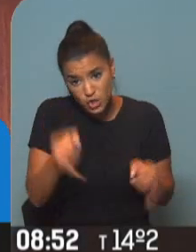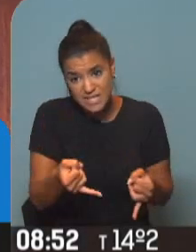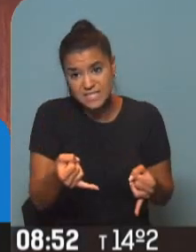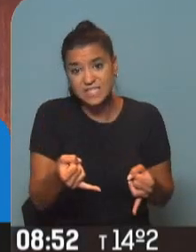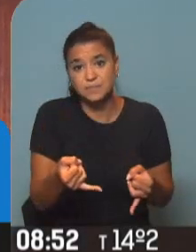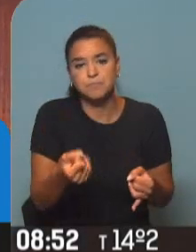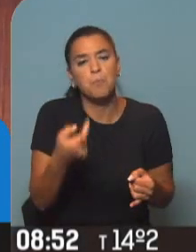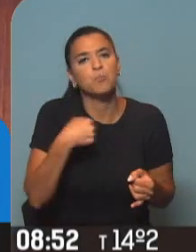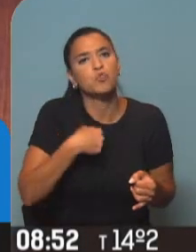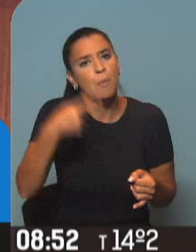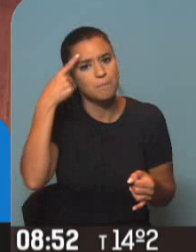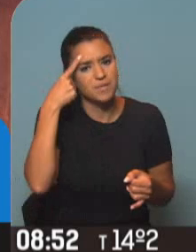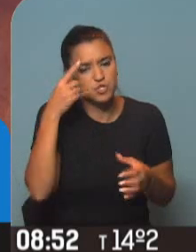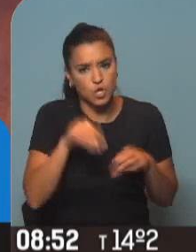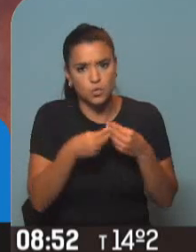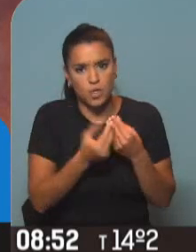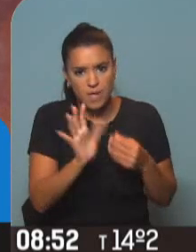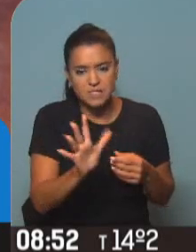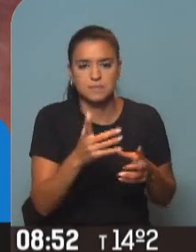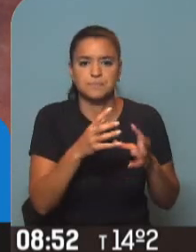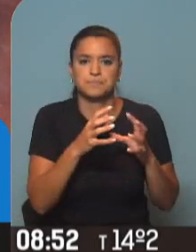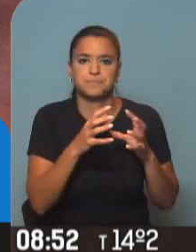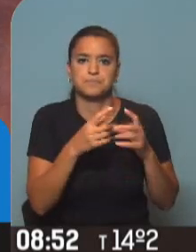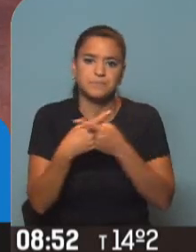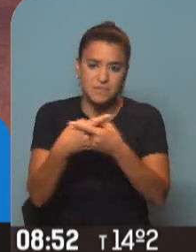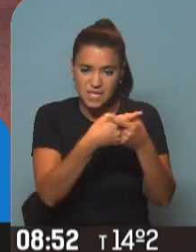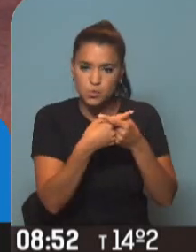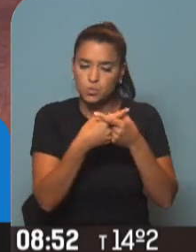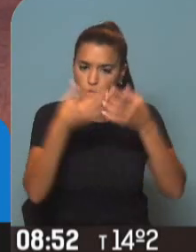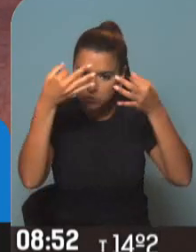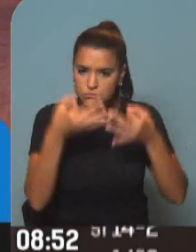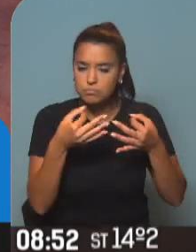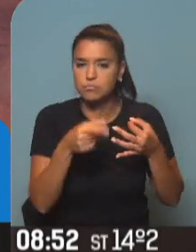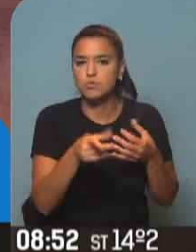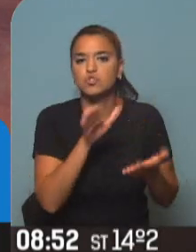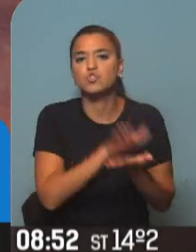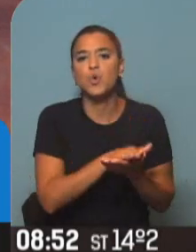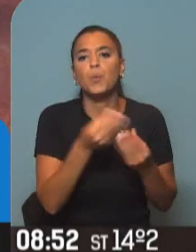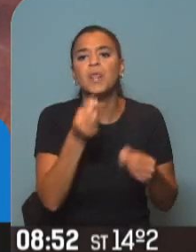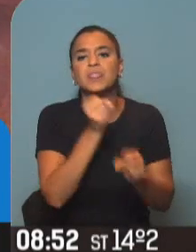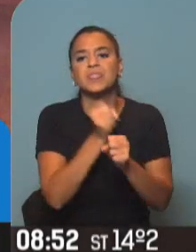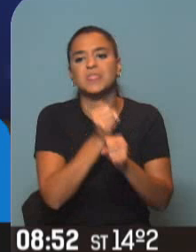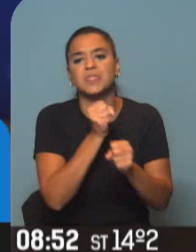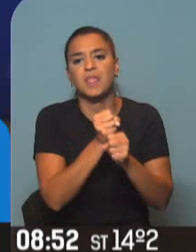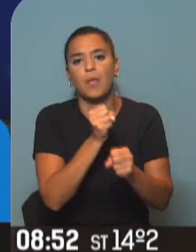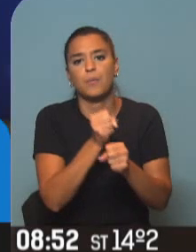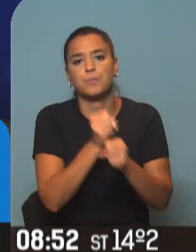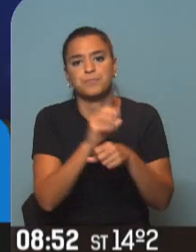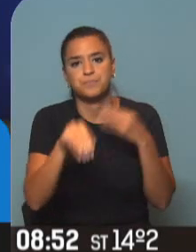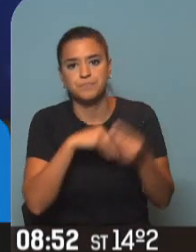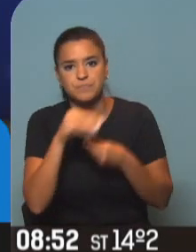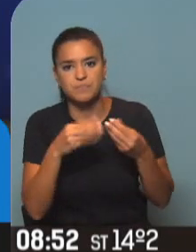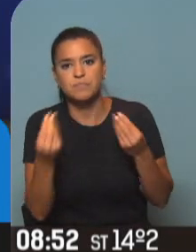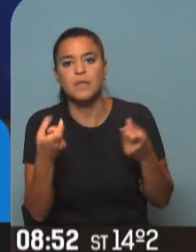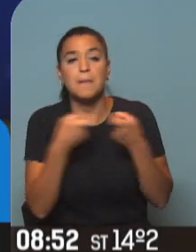creo que va a tener ese resultado que va a haber una discusión fina que tiene que ver con el trabajo en el ámbito familiar digo